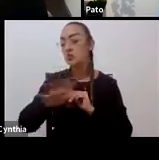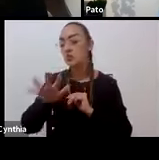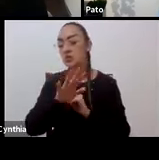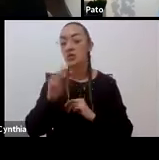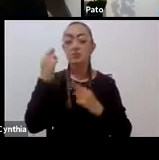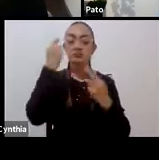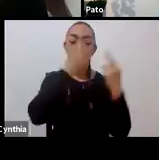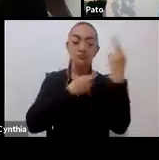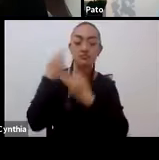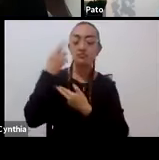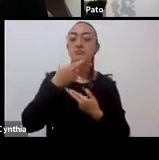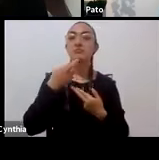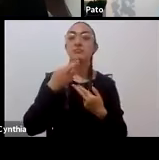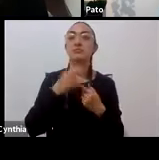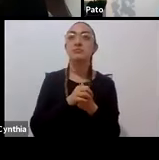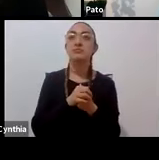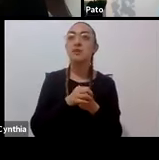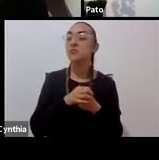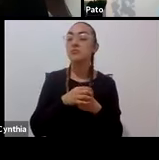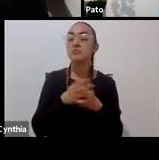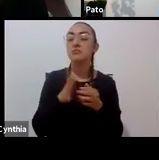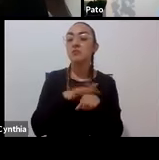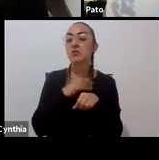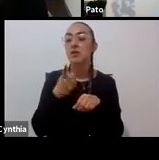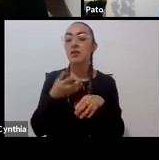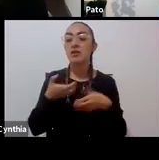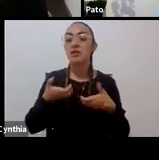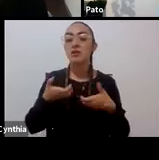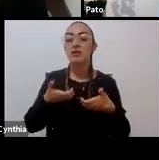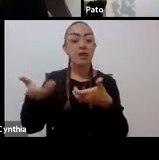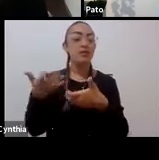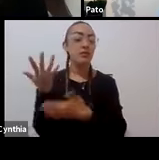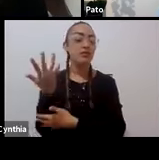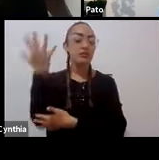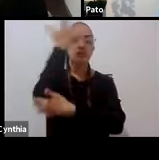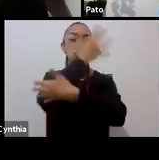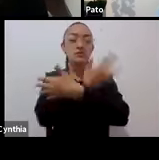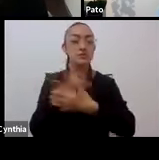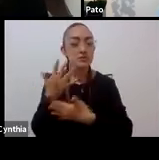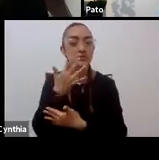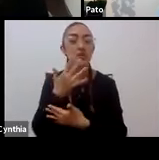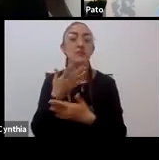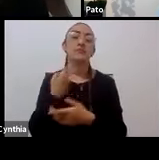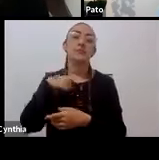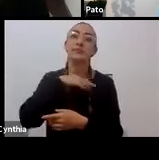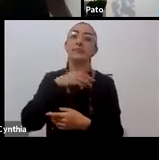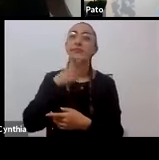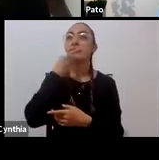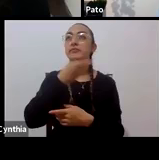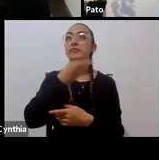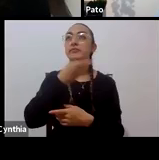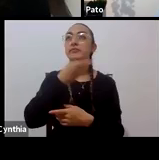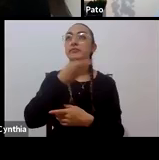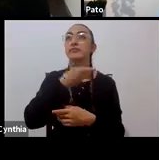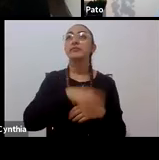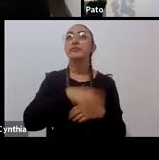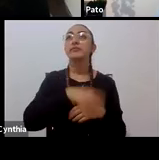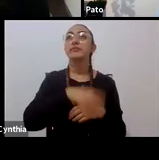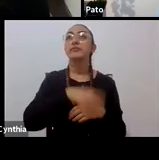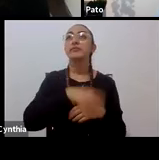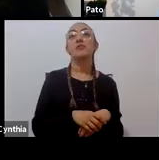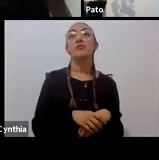su situación prácticamente de estar en la calle todo el tiempo, en fin, dijimos, necesitamos